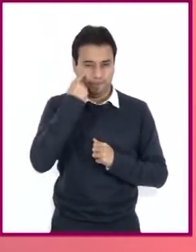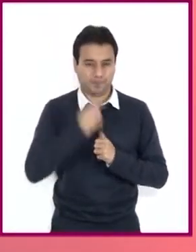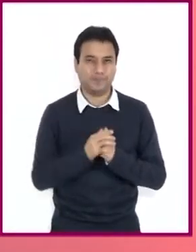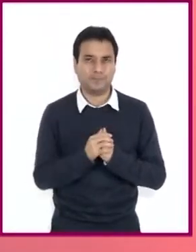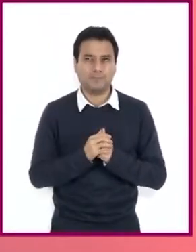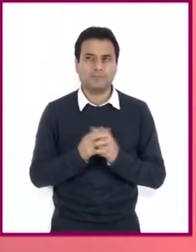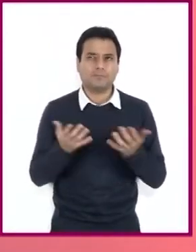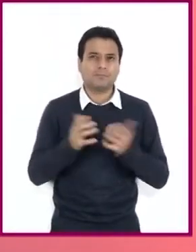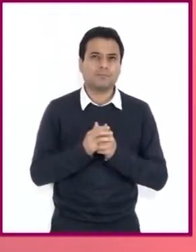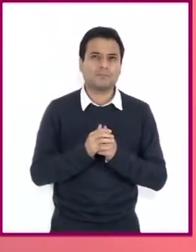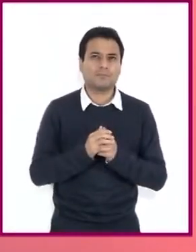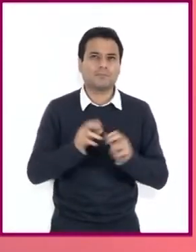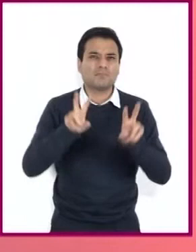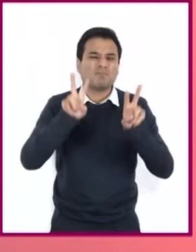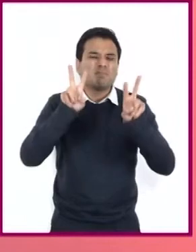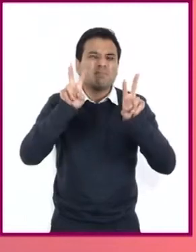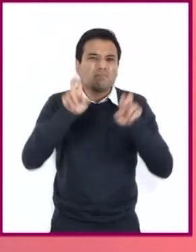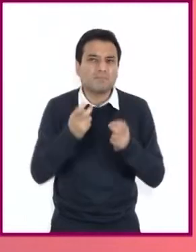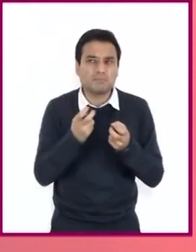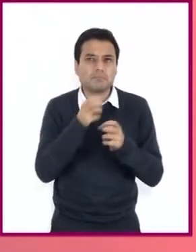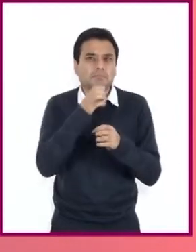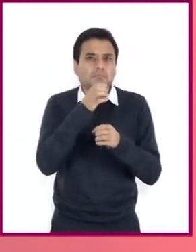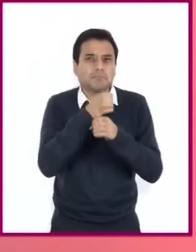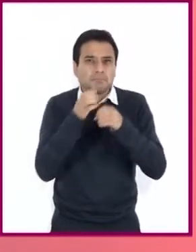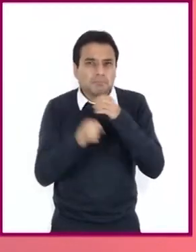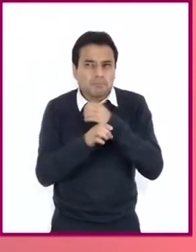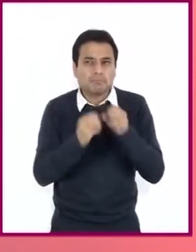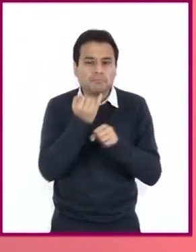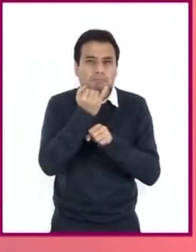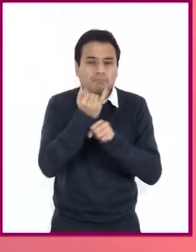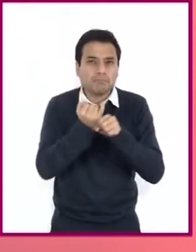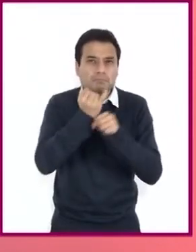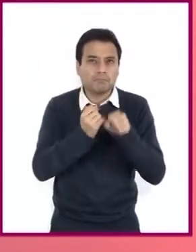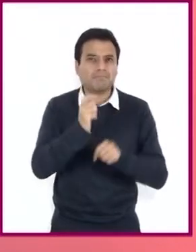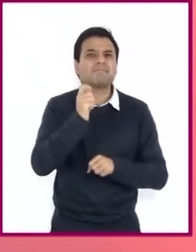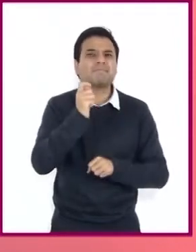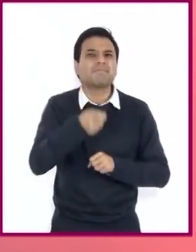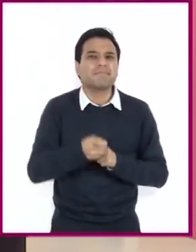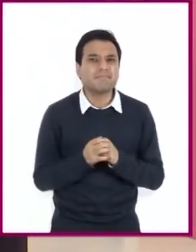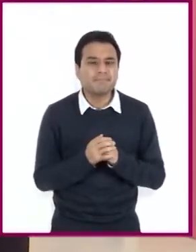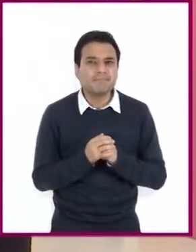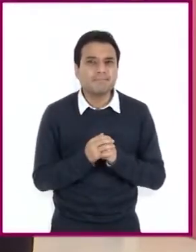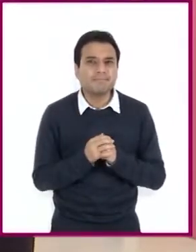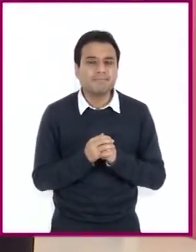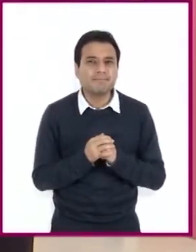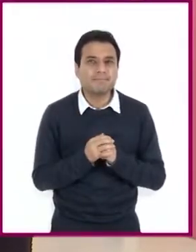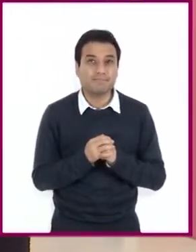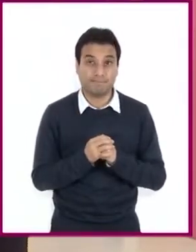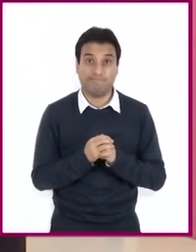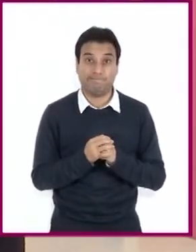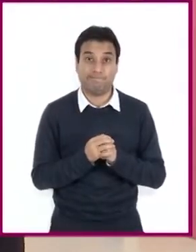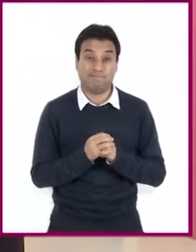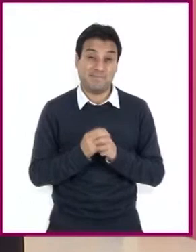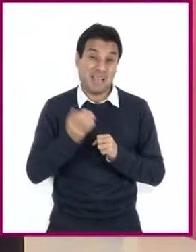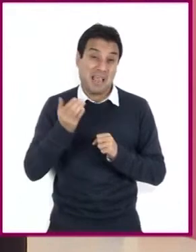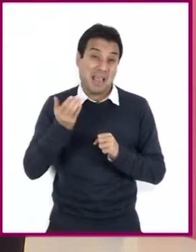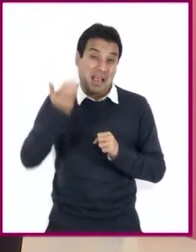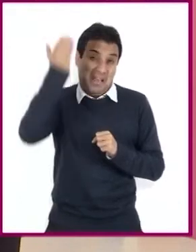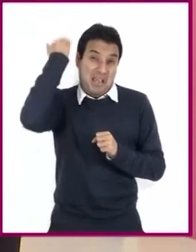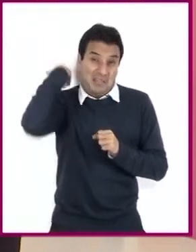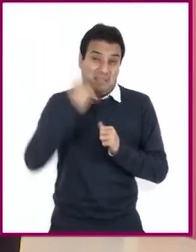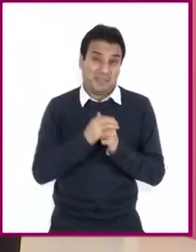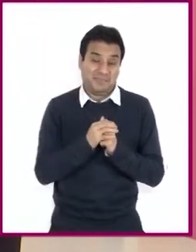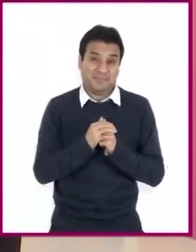¿qué fenómeno, situación o evento observó Al-Hazen? En la época en la que vivió este